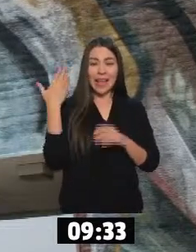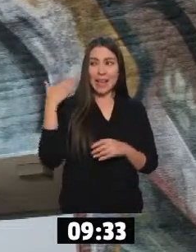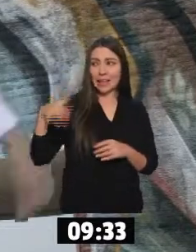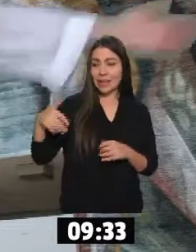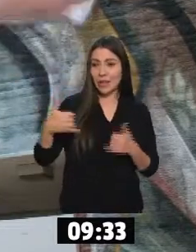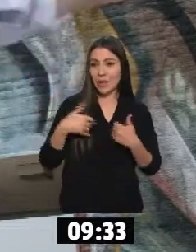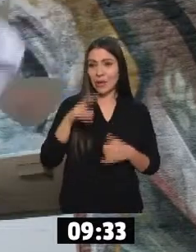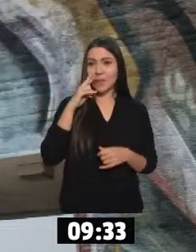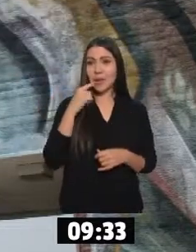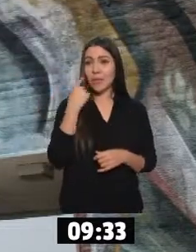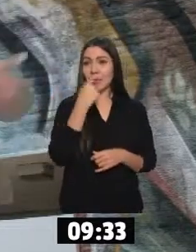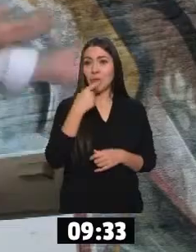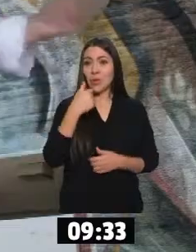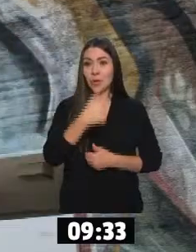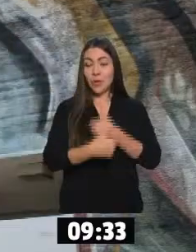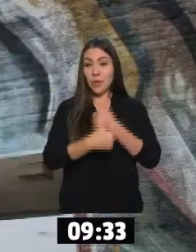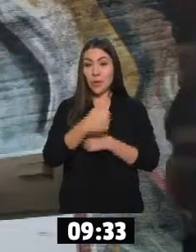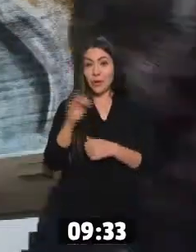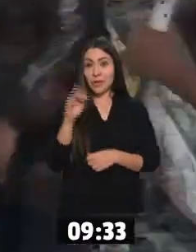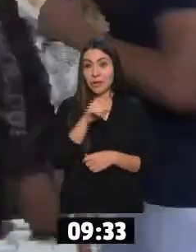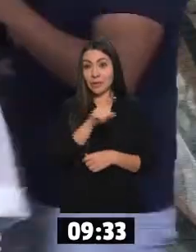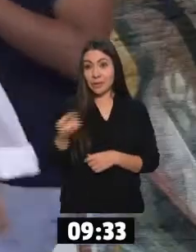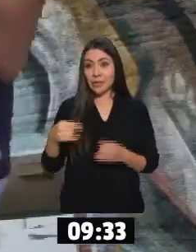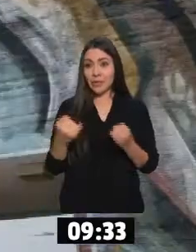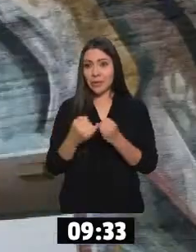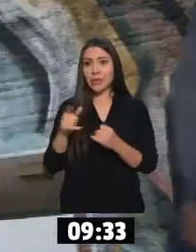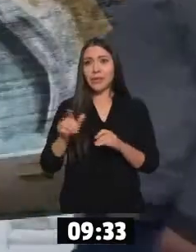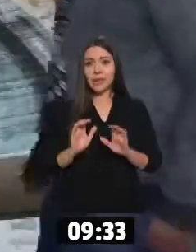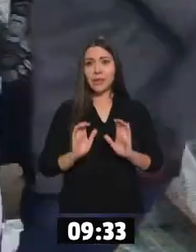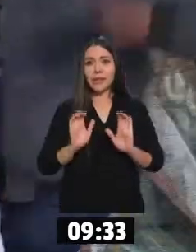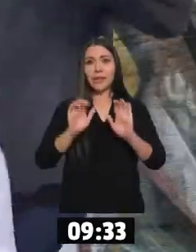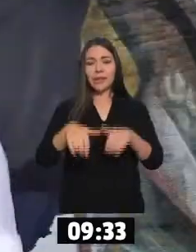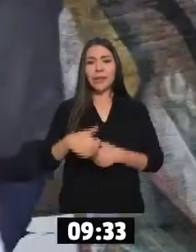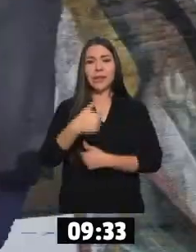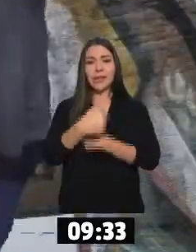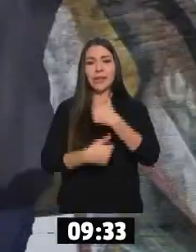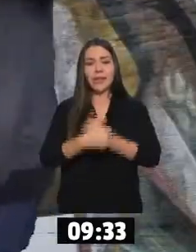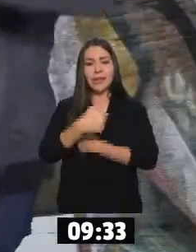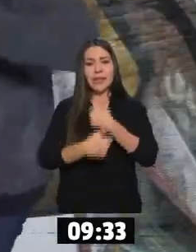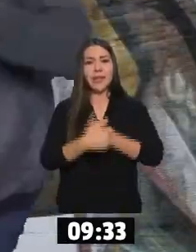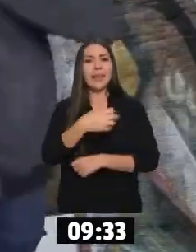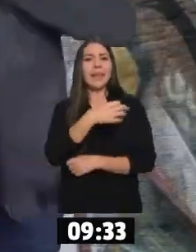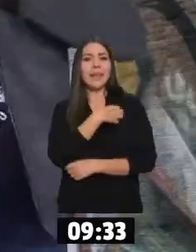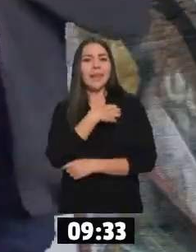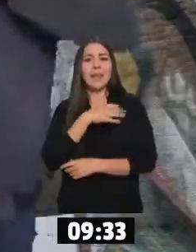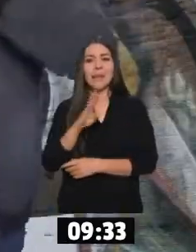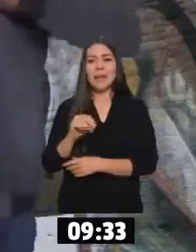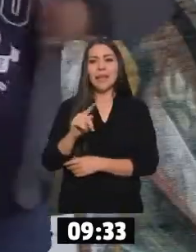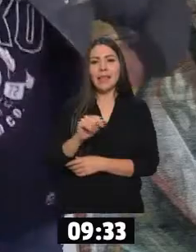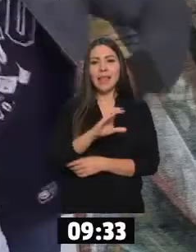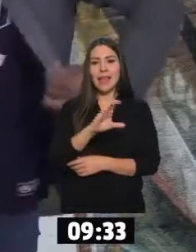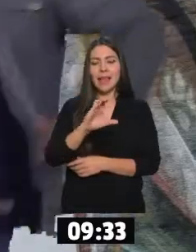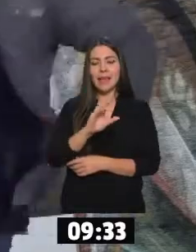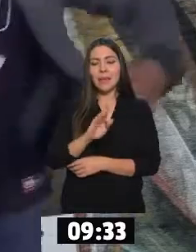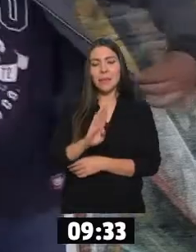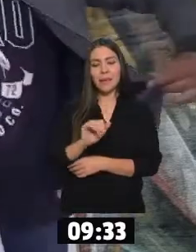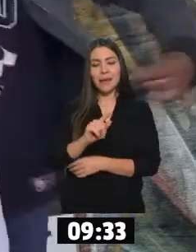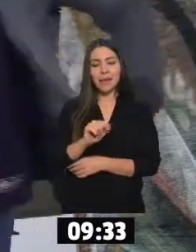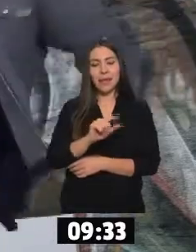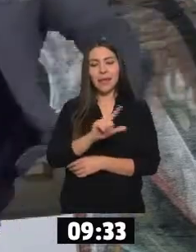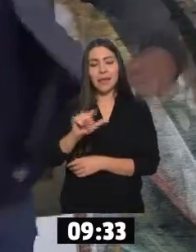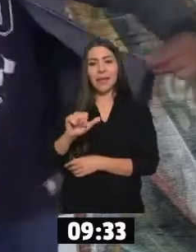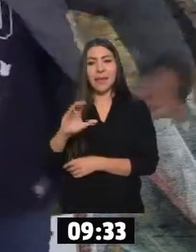Bueno, yo no, pásenle, muchachos. Venga, inscríbanse a Batalla Capital en capital.gmail.com. Va a haber premios, va a haber